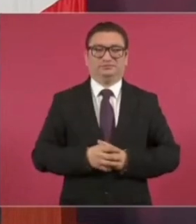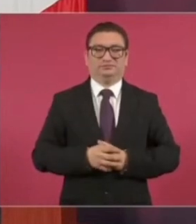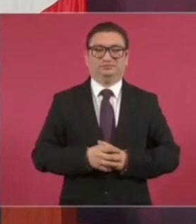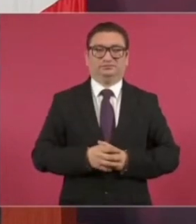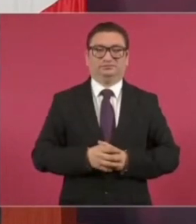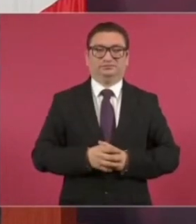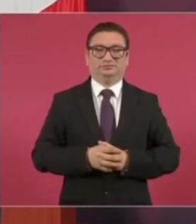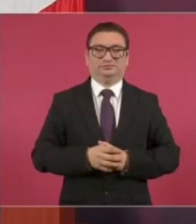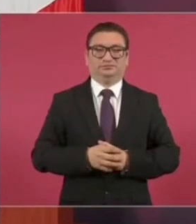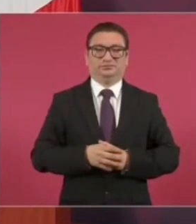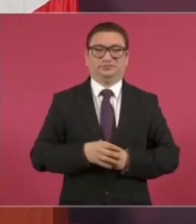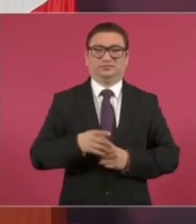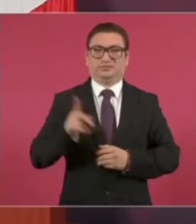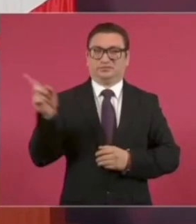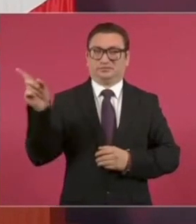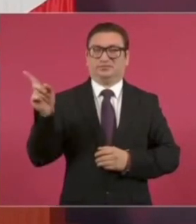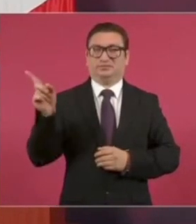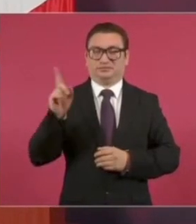para acá, ¿eh?